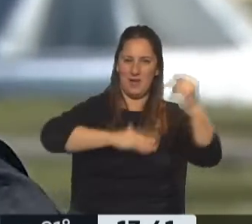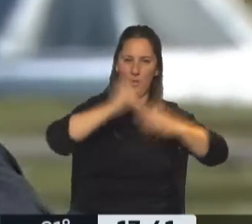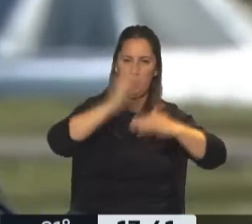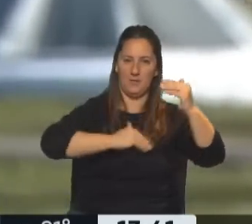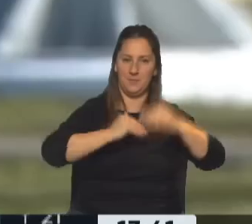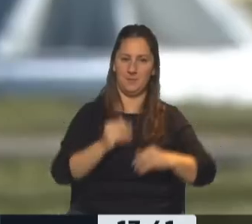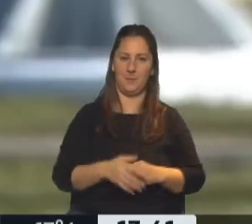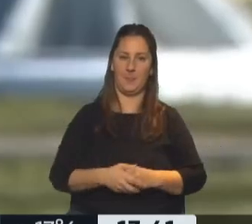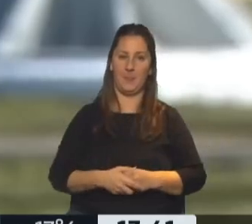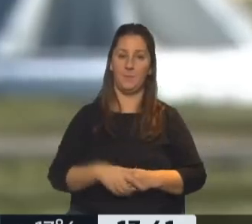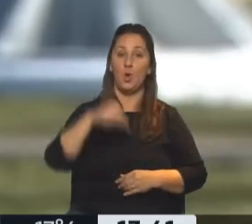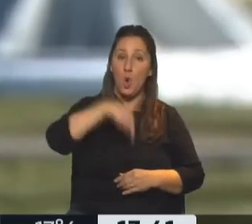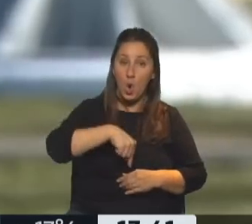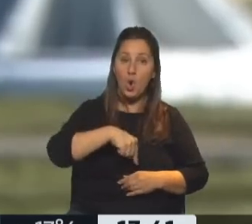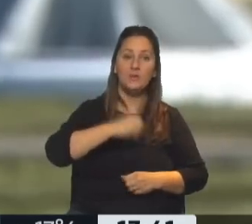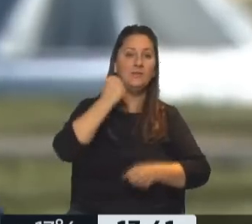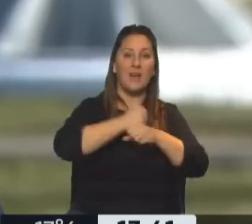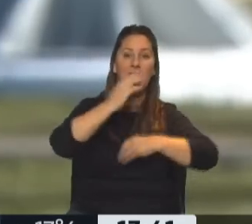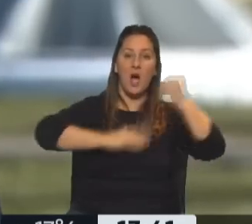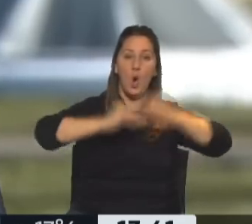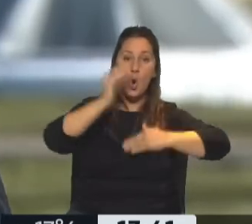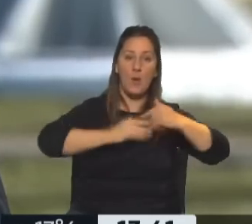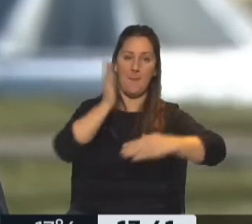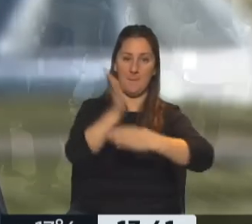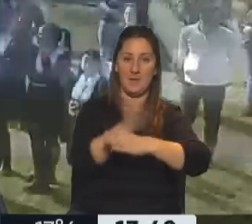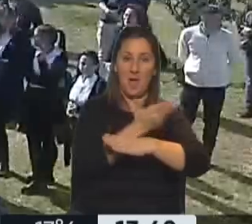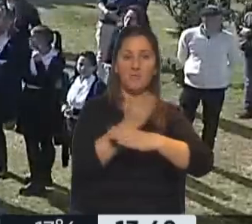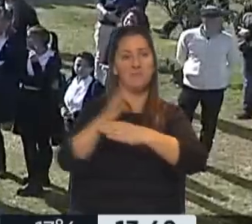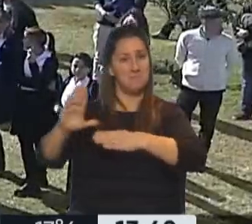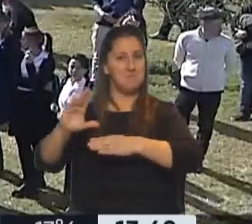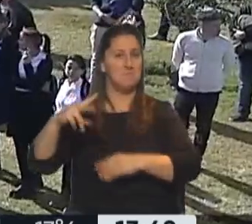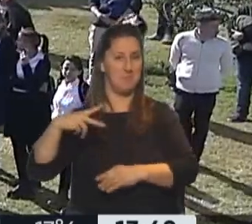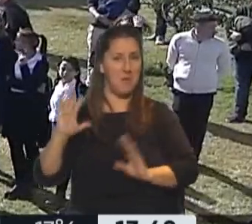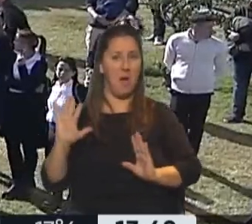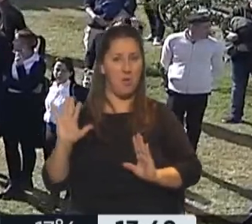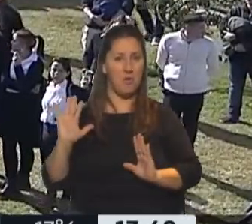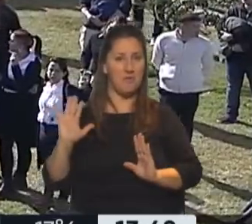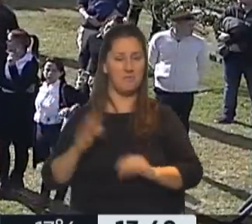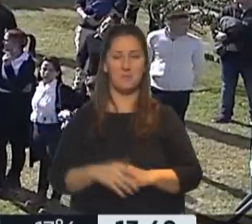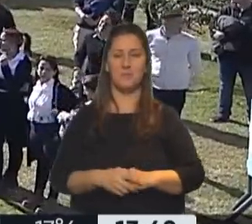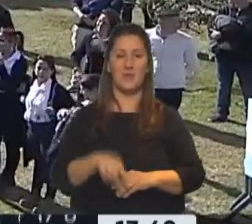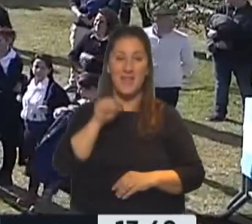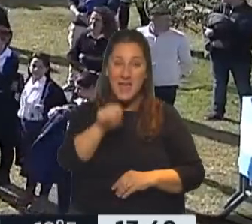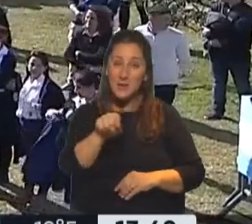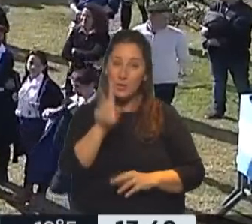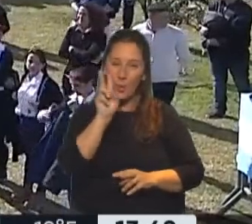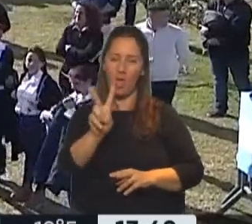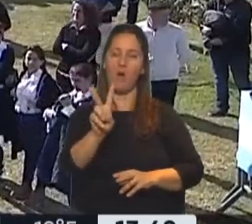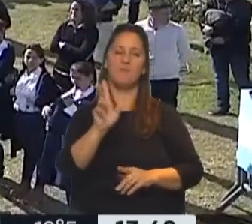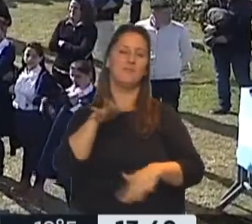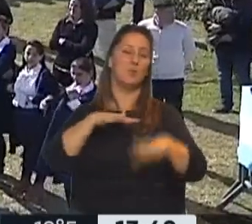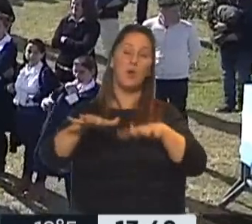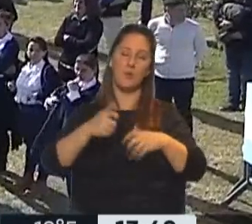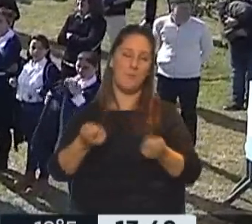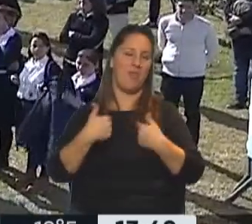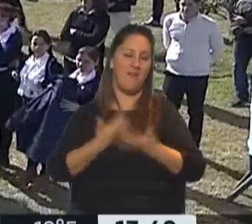mitad trabaja en la obra pública y la otra mitad trabaja en el sector privado. Y eso nos hace feliz, porque eso quiere